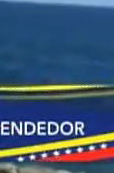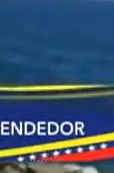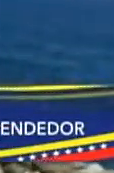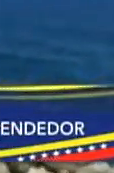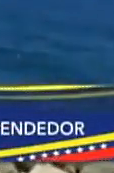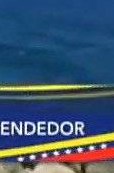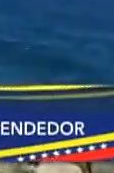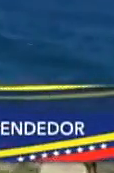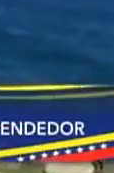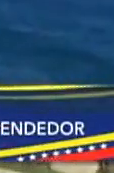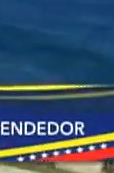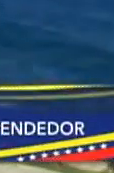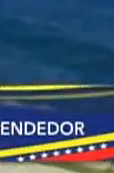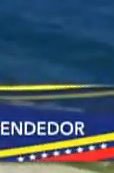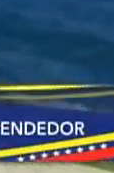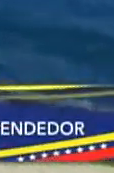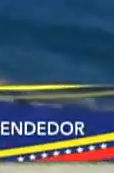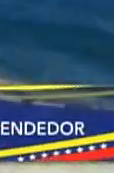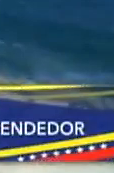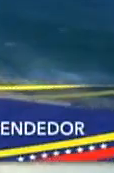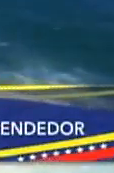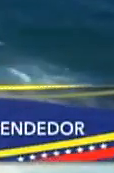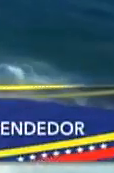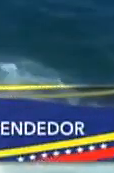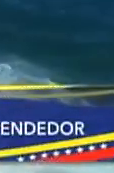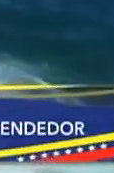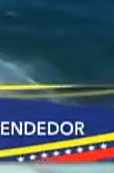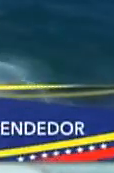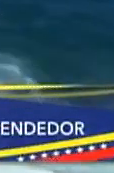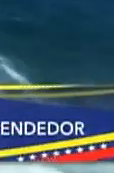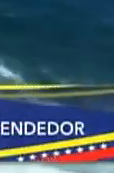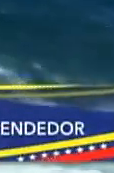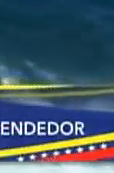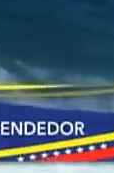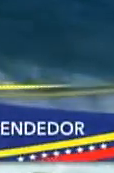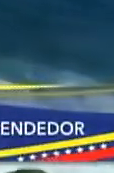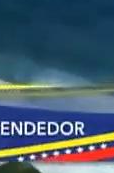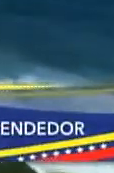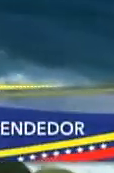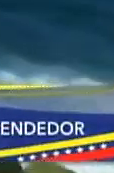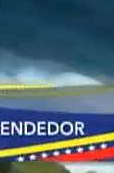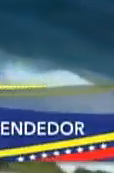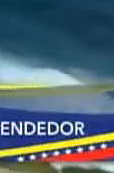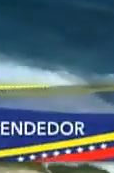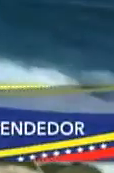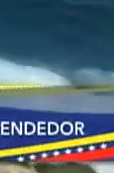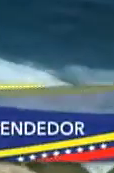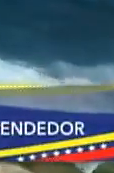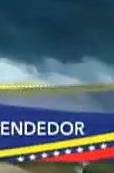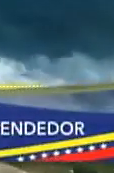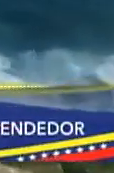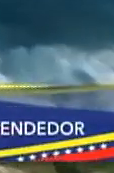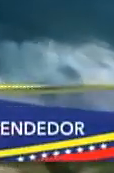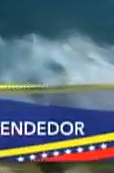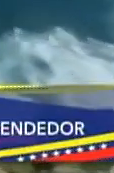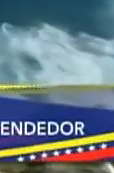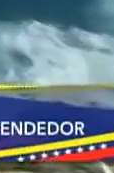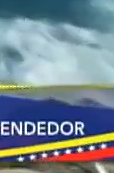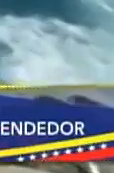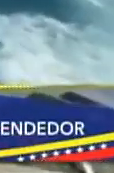encontramos, como ya lo hemos dicho, el Complejo Histórico, Cultural y Memorial Sebastián Francisco de Miranda, ubicado en el casco